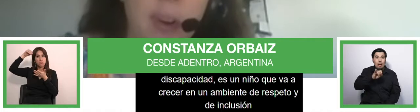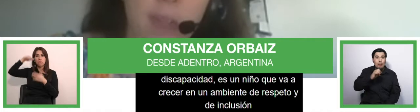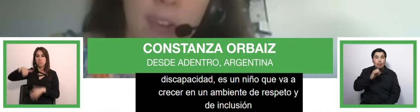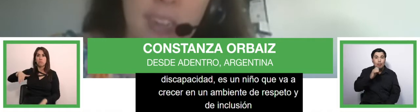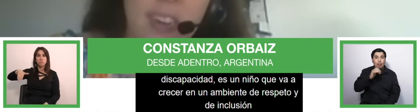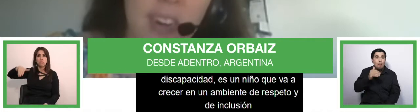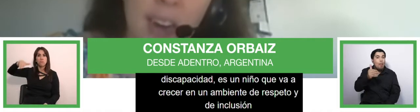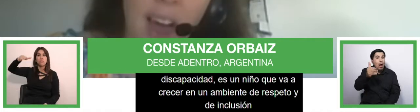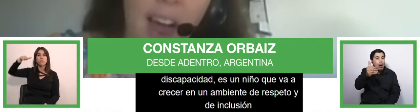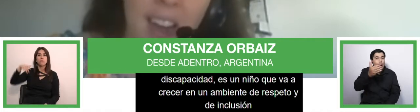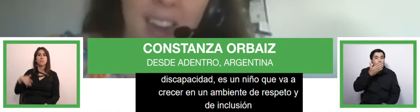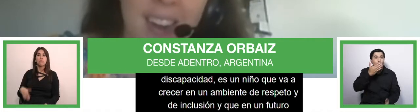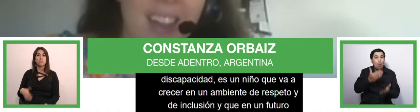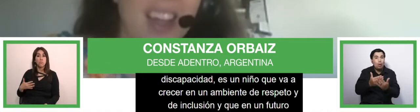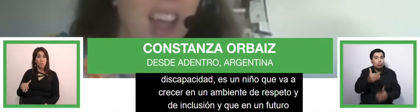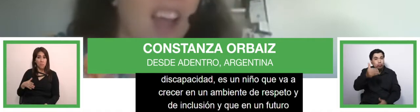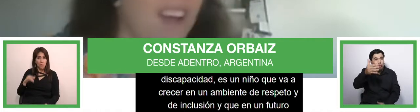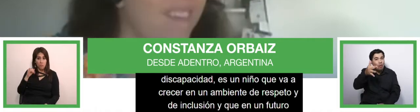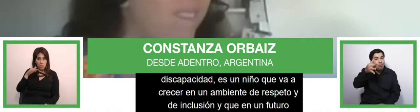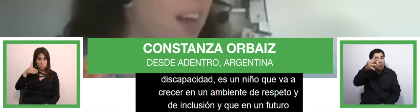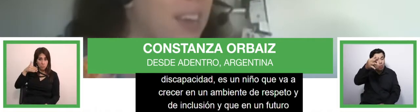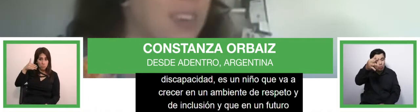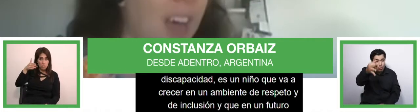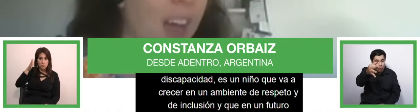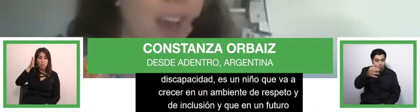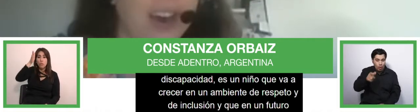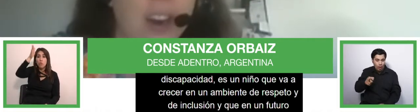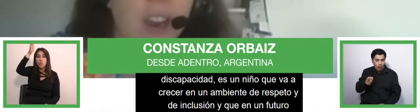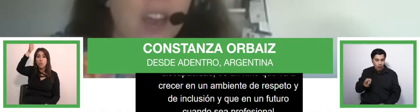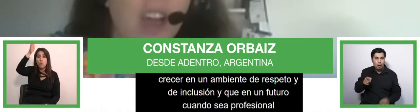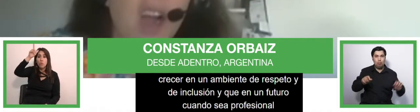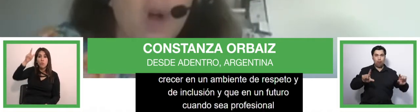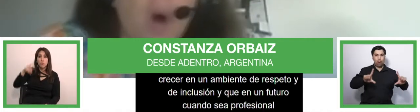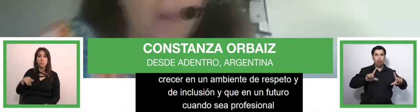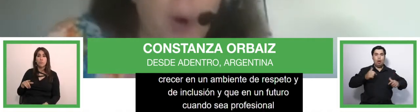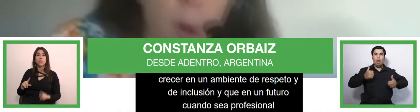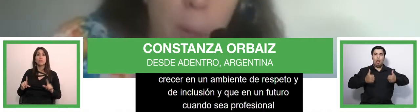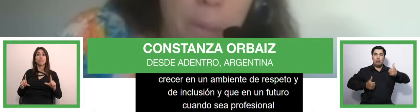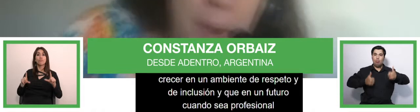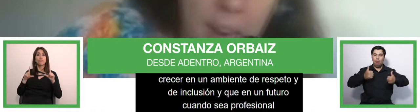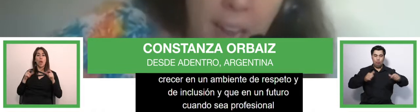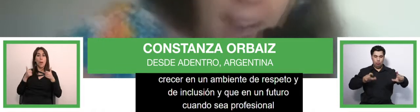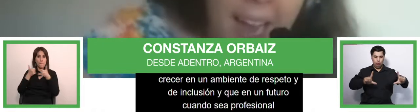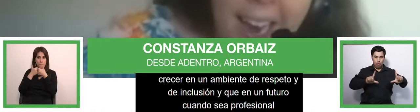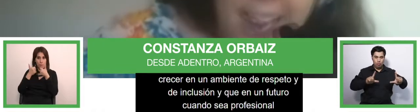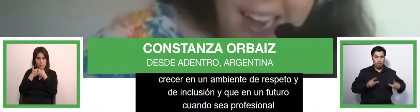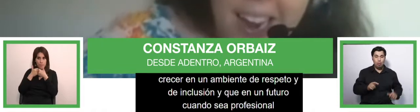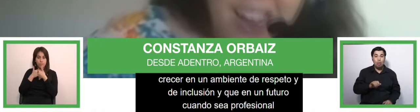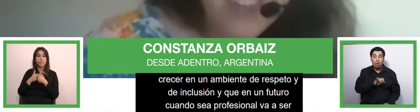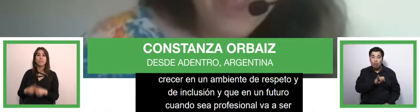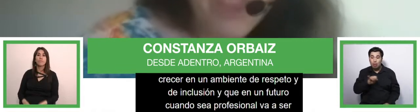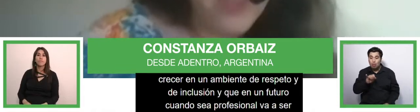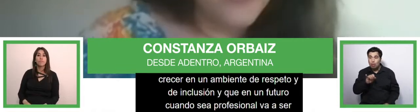sea profesional, va a ser común para